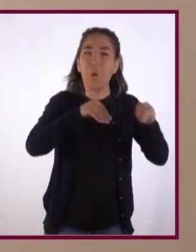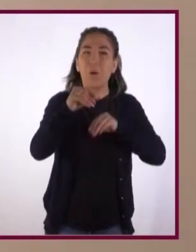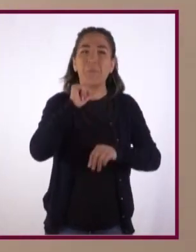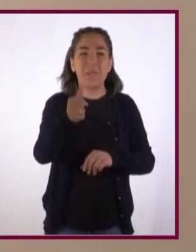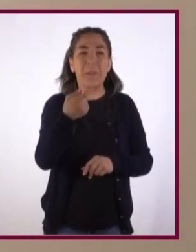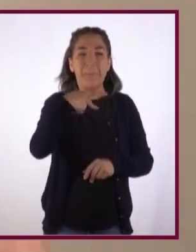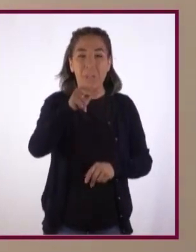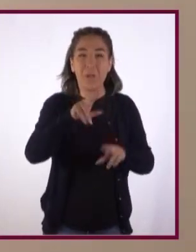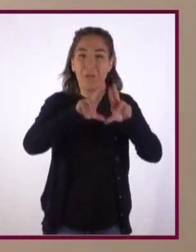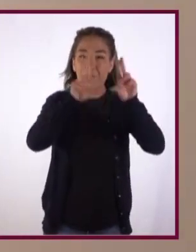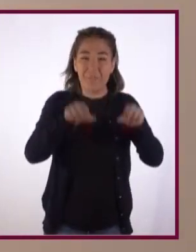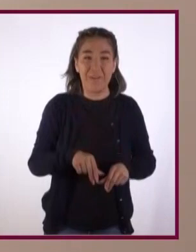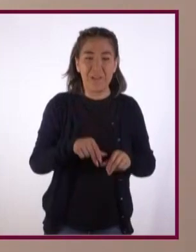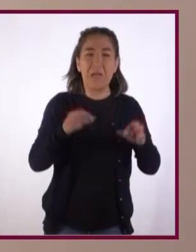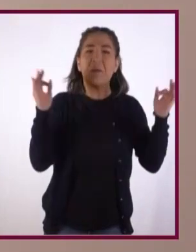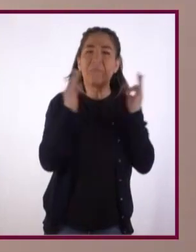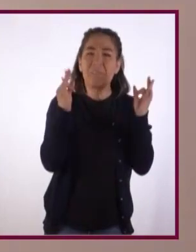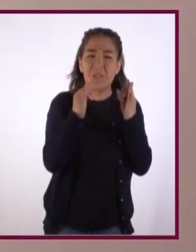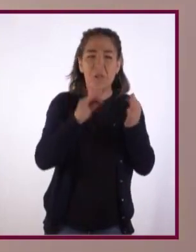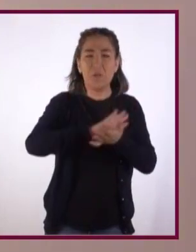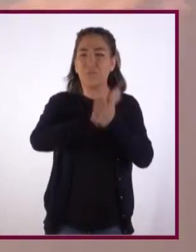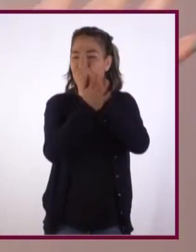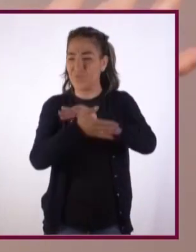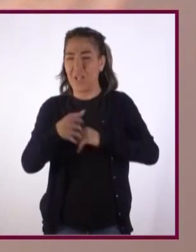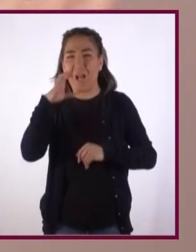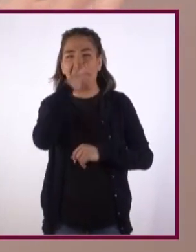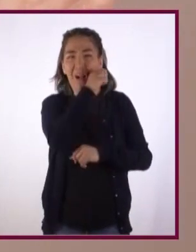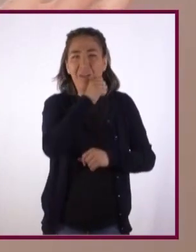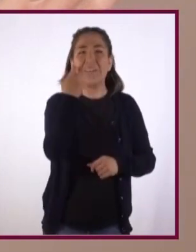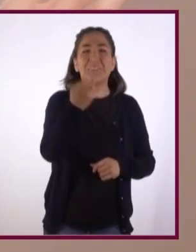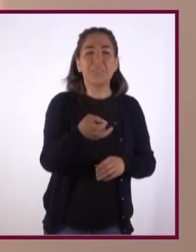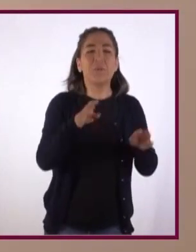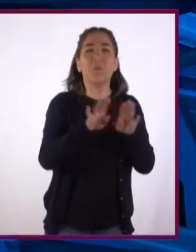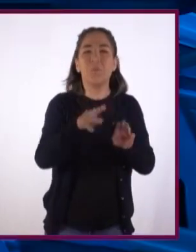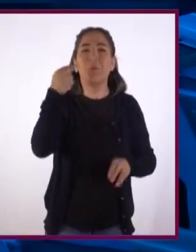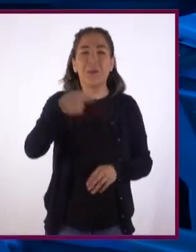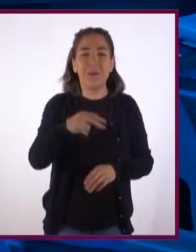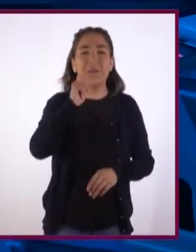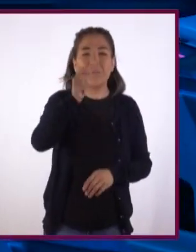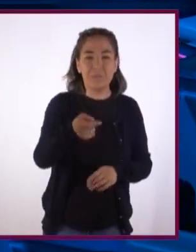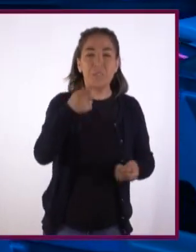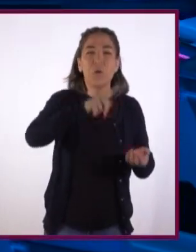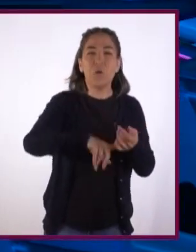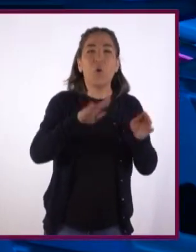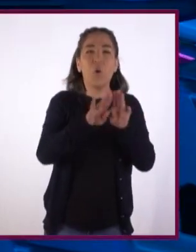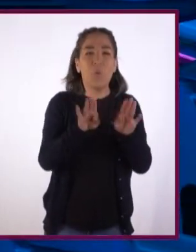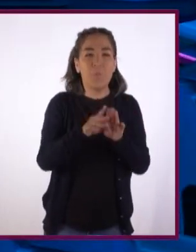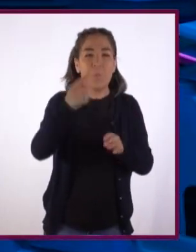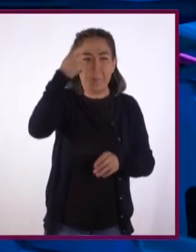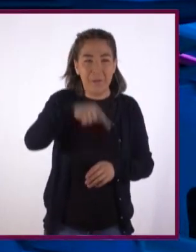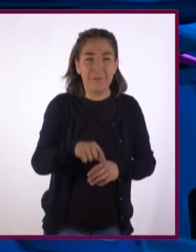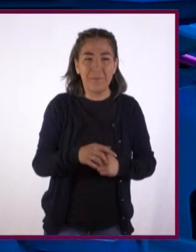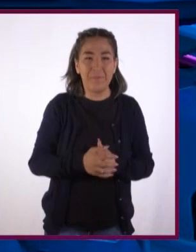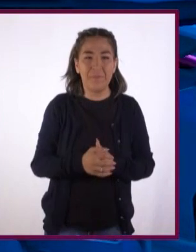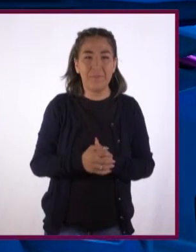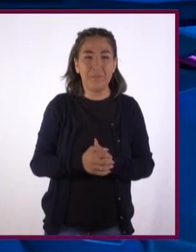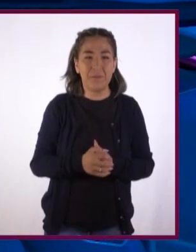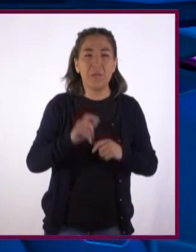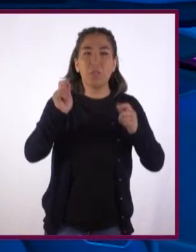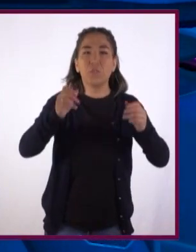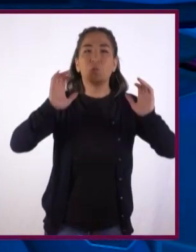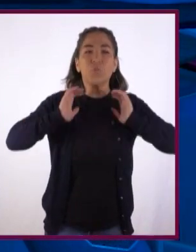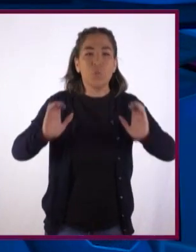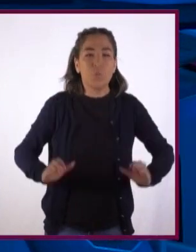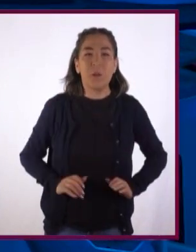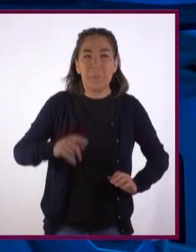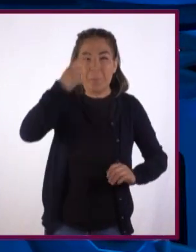inalterados. Pero la congelación en caliente, como la llamabas hace un momento, también se emplea en la crionización, que es el congelamiento